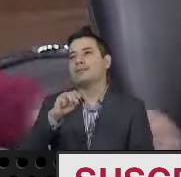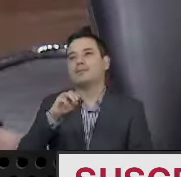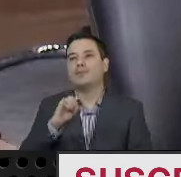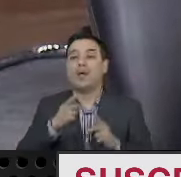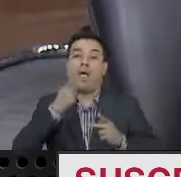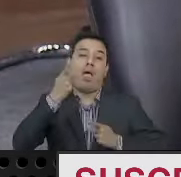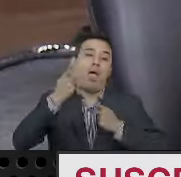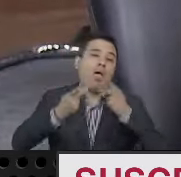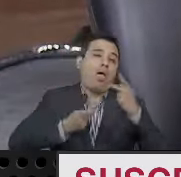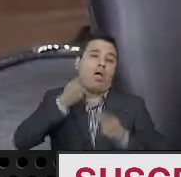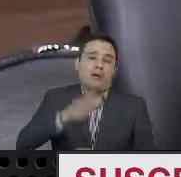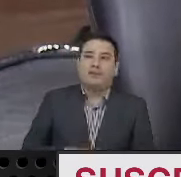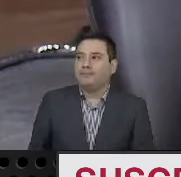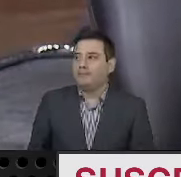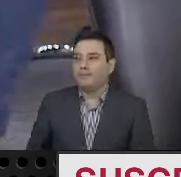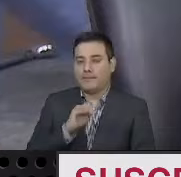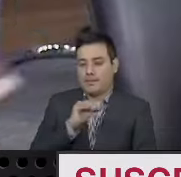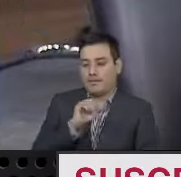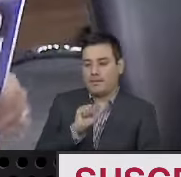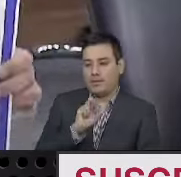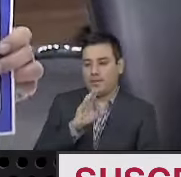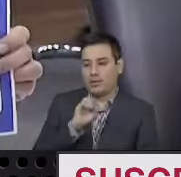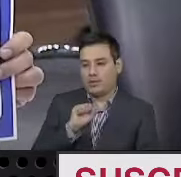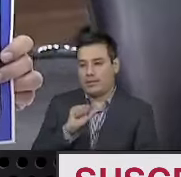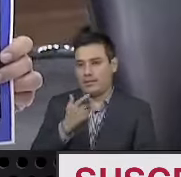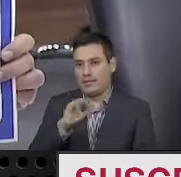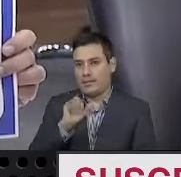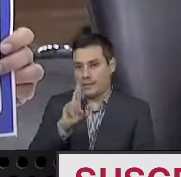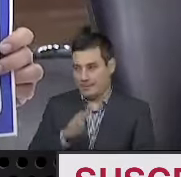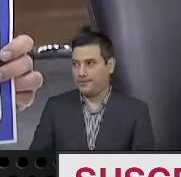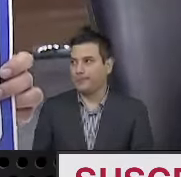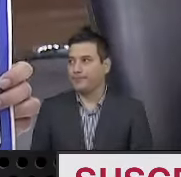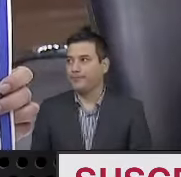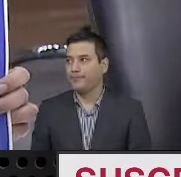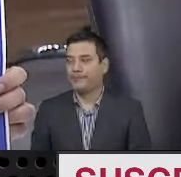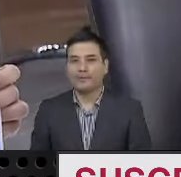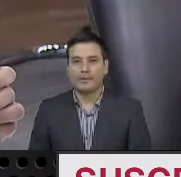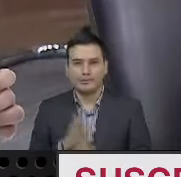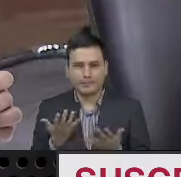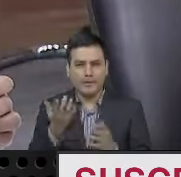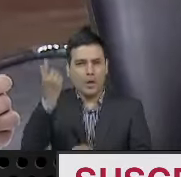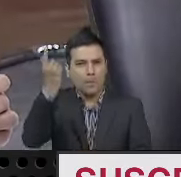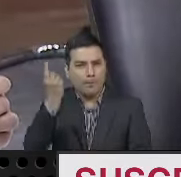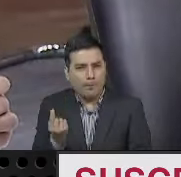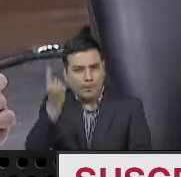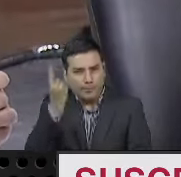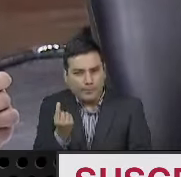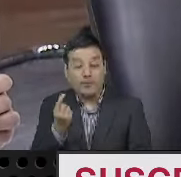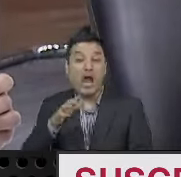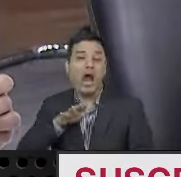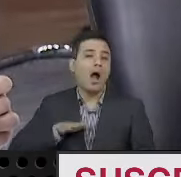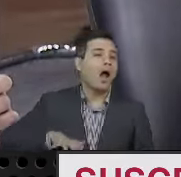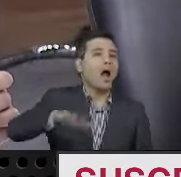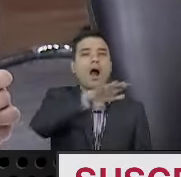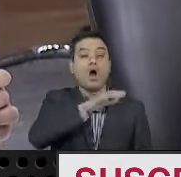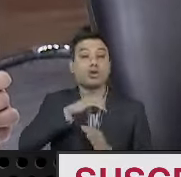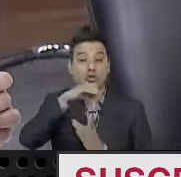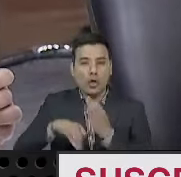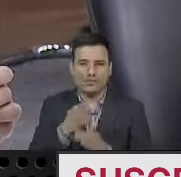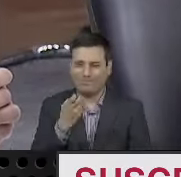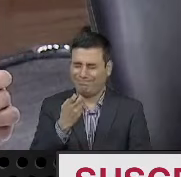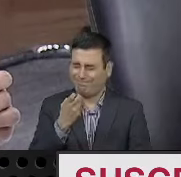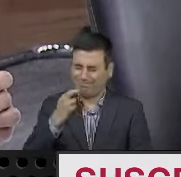populismo Marcos Aguilar Vega la universalidad de los programas sociales implica una absoluta